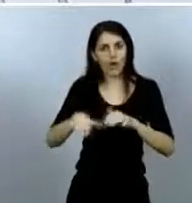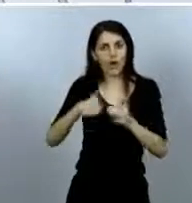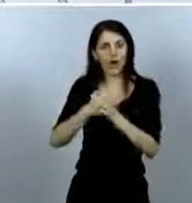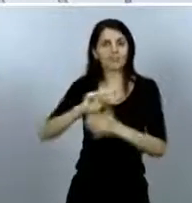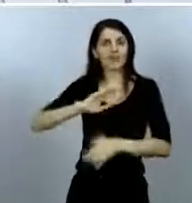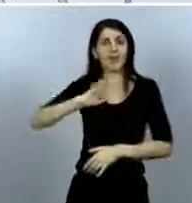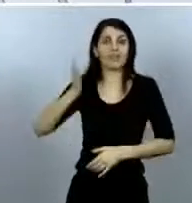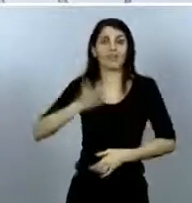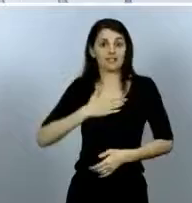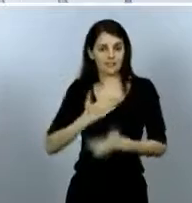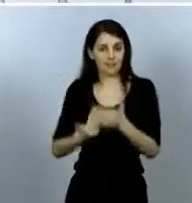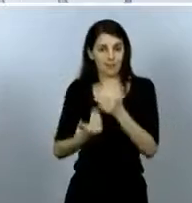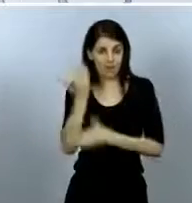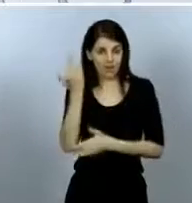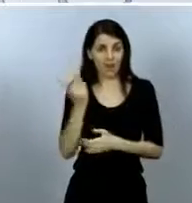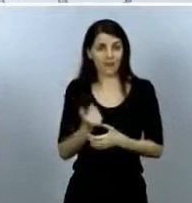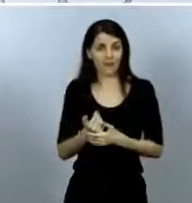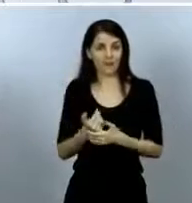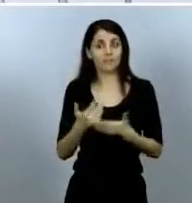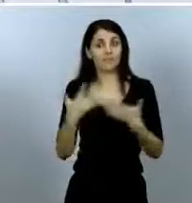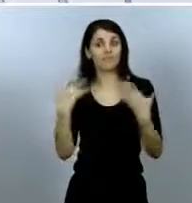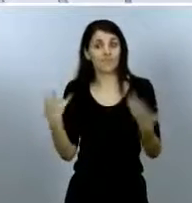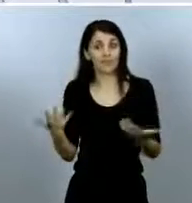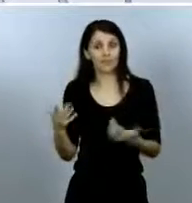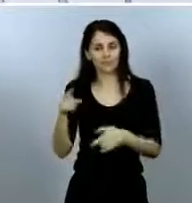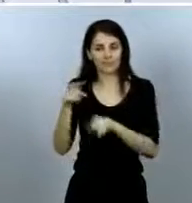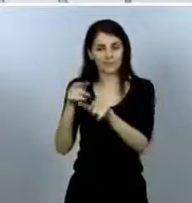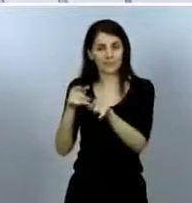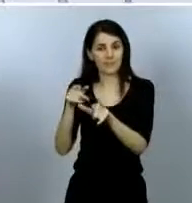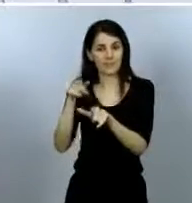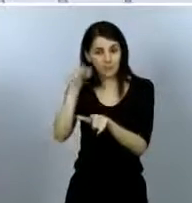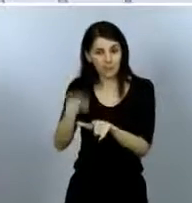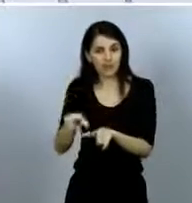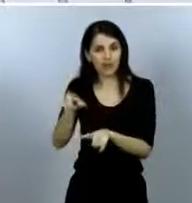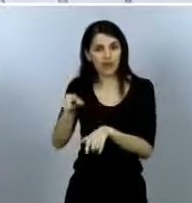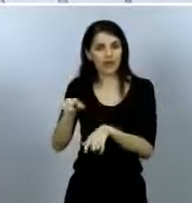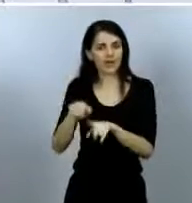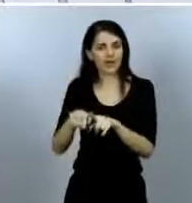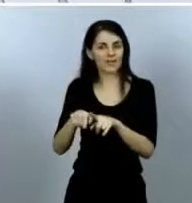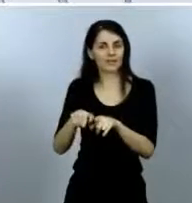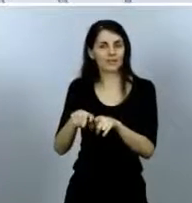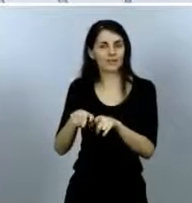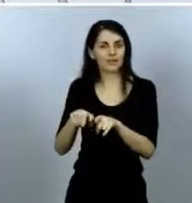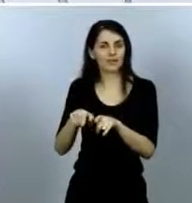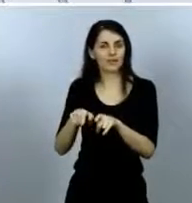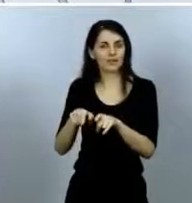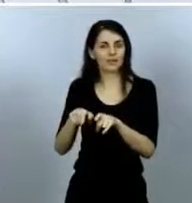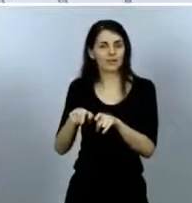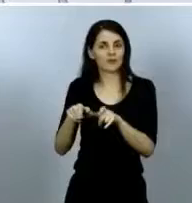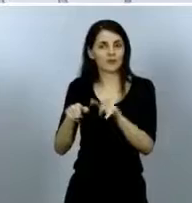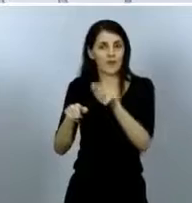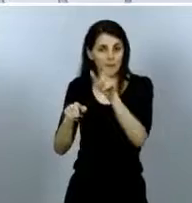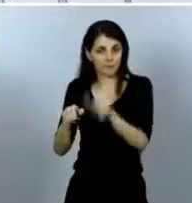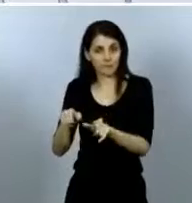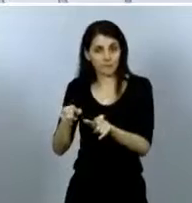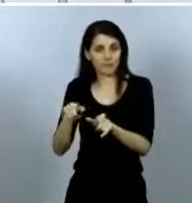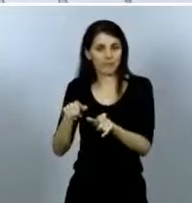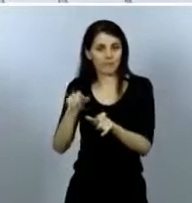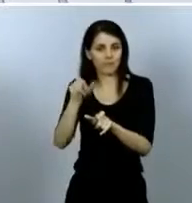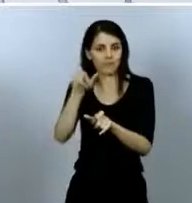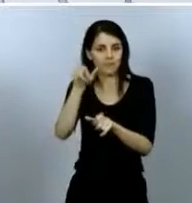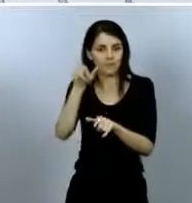pues esa persona no va a figurar como fallecida perdón cuando se introduzcan los datos figurará como fallecida ayer